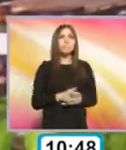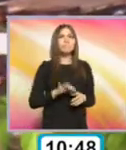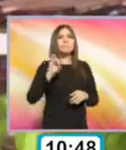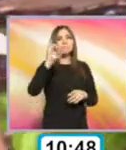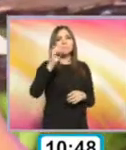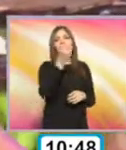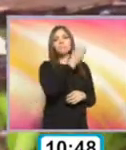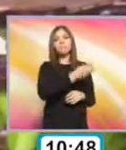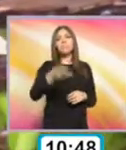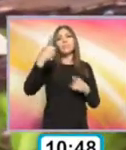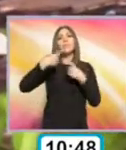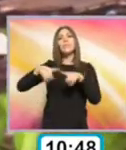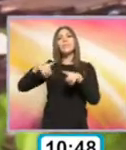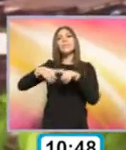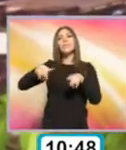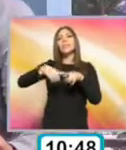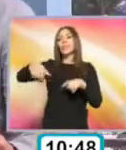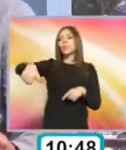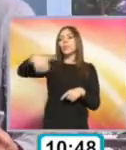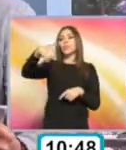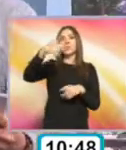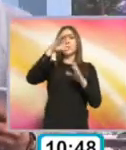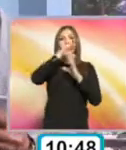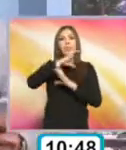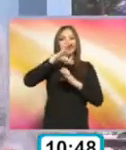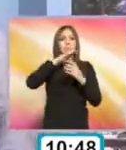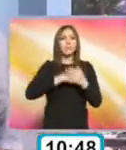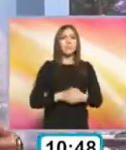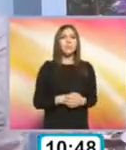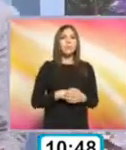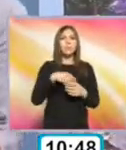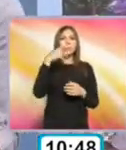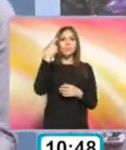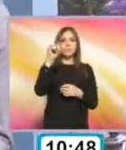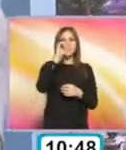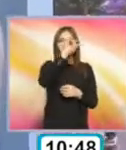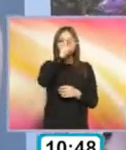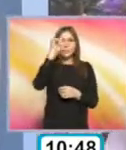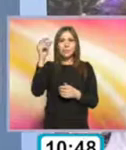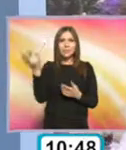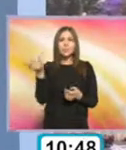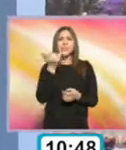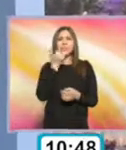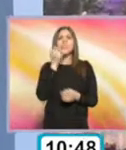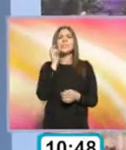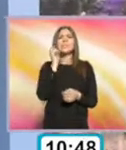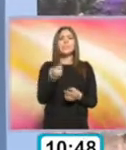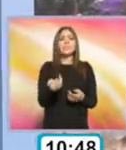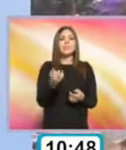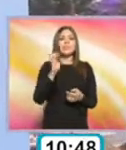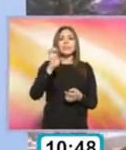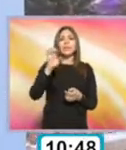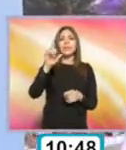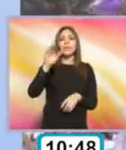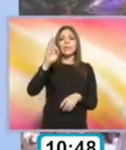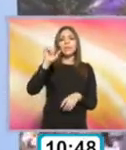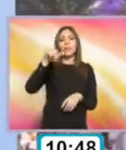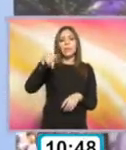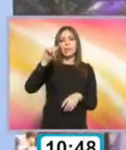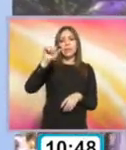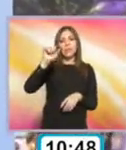11 canciones que... Por ejemplo, espérame, Sí. el título que me quedó así como que, ¿cómo dice? ¿De qué trata? El fantástico